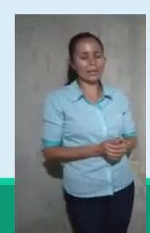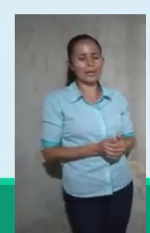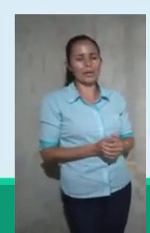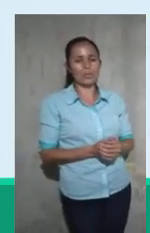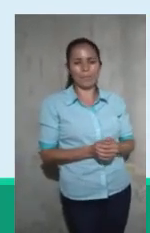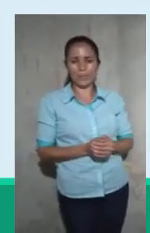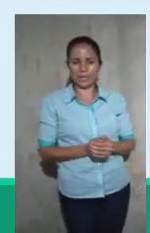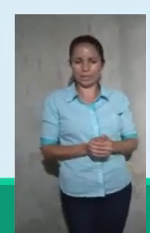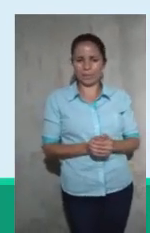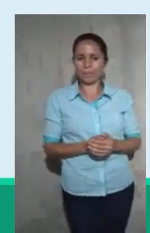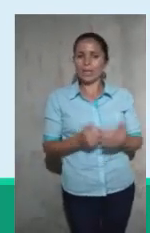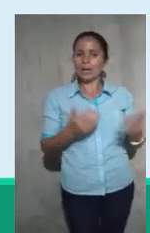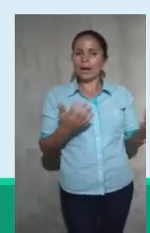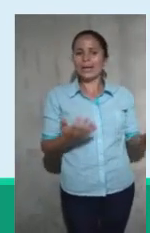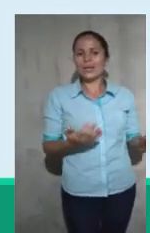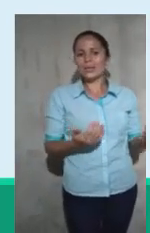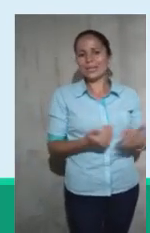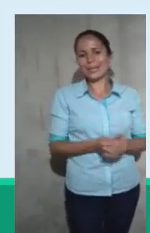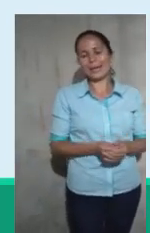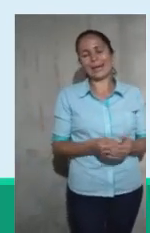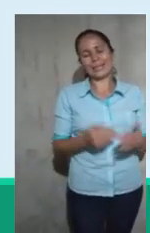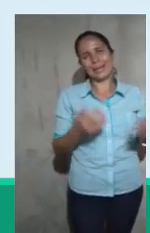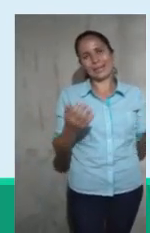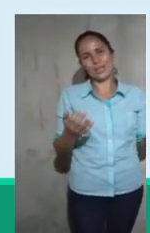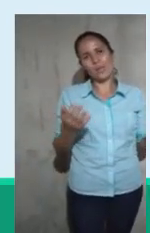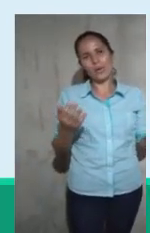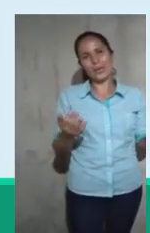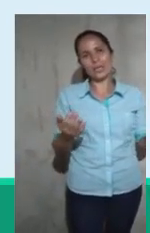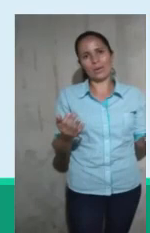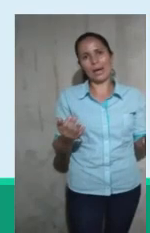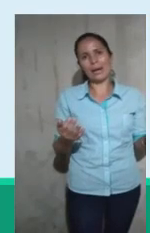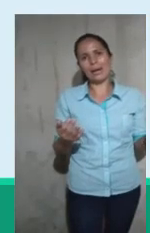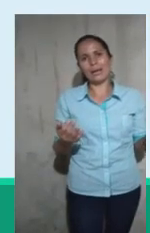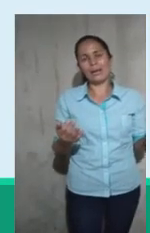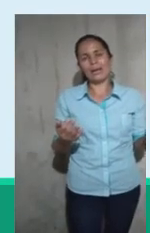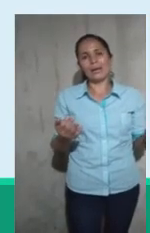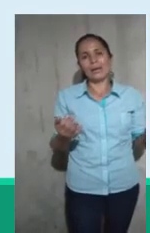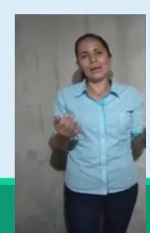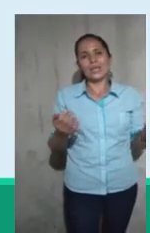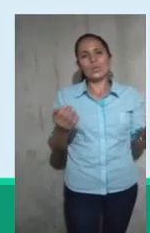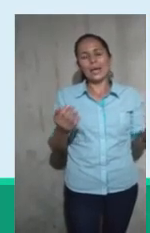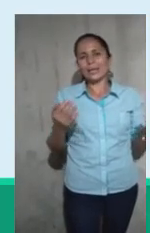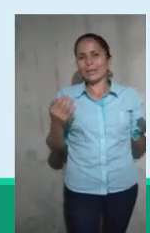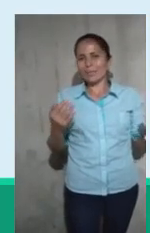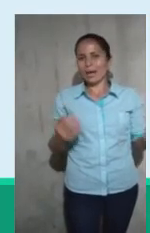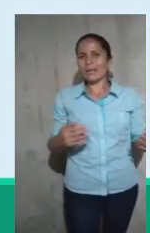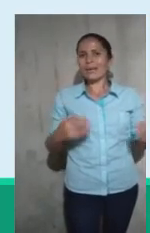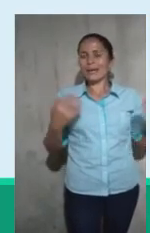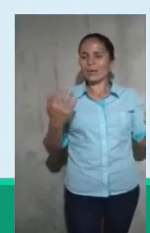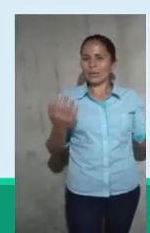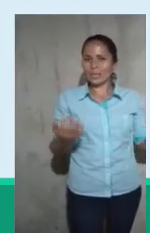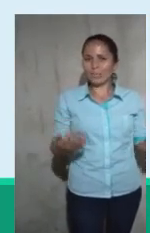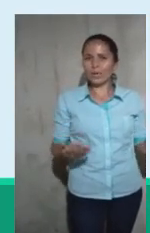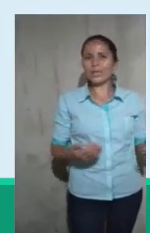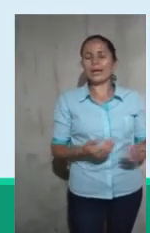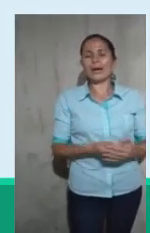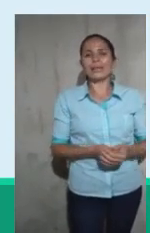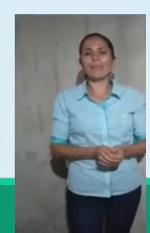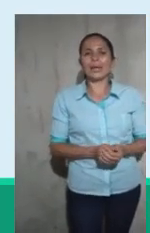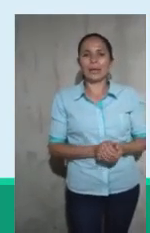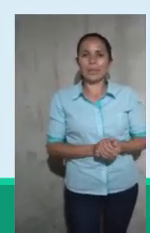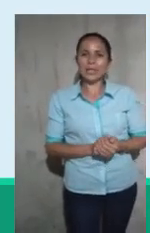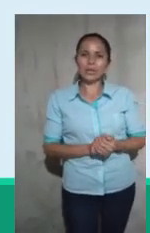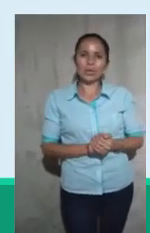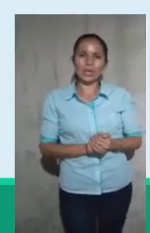puesto vacante en una empresa. Ahí nos dice que la selección profesional es una actividad que le corresponde